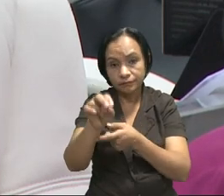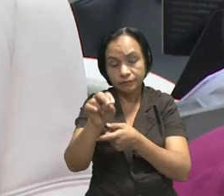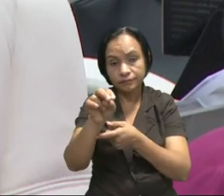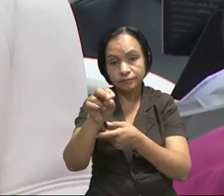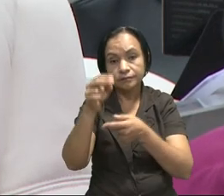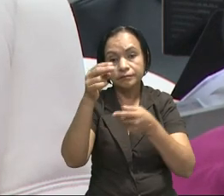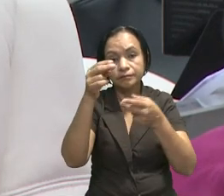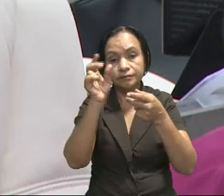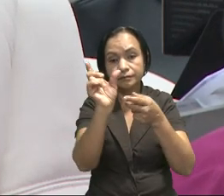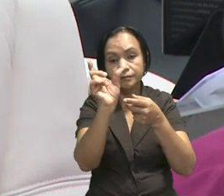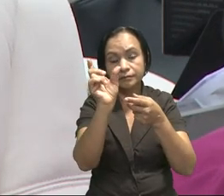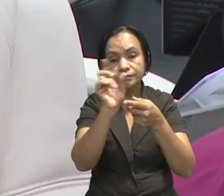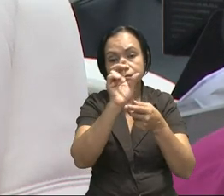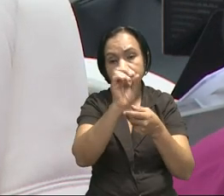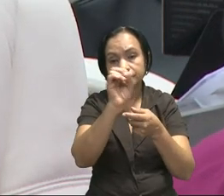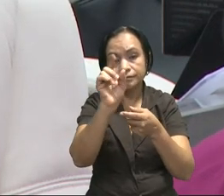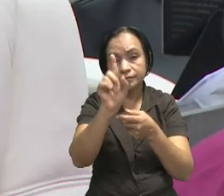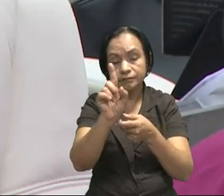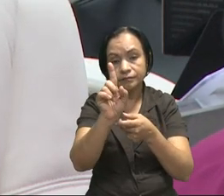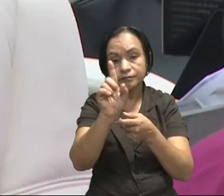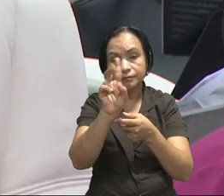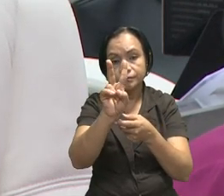identificado con cédula número